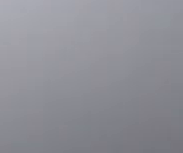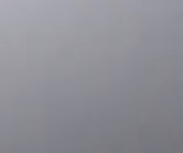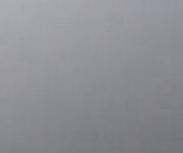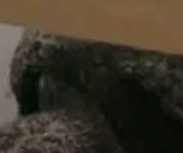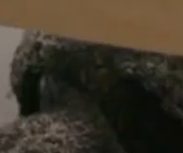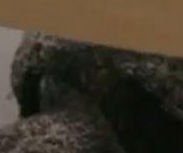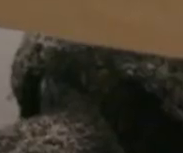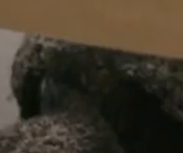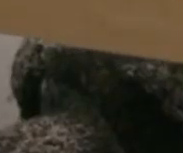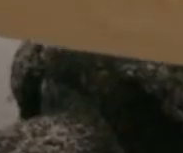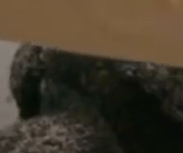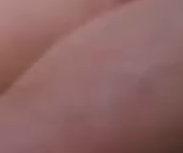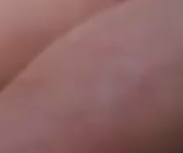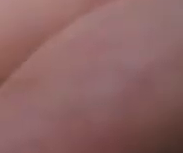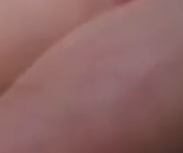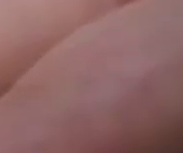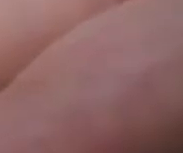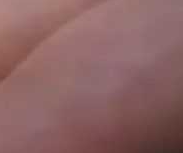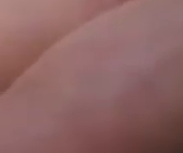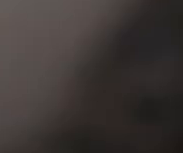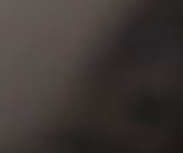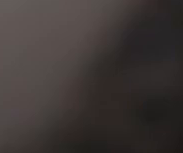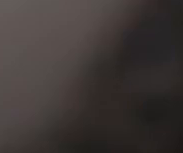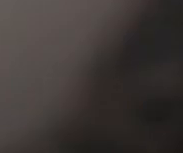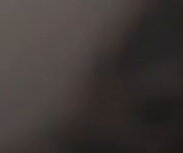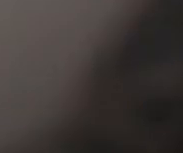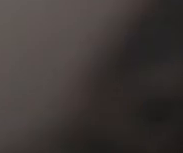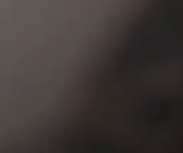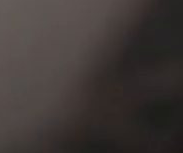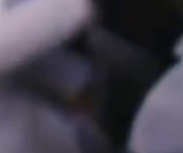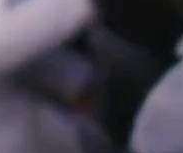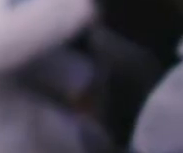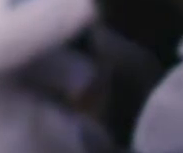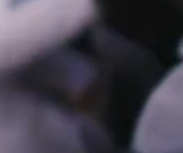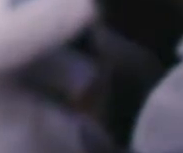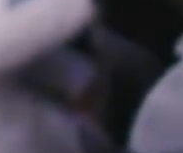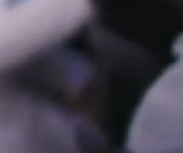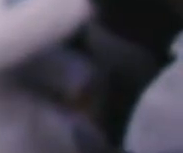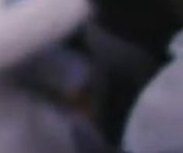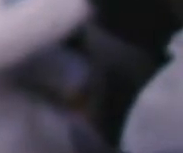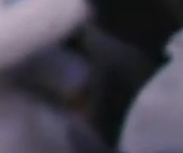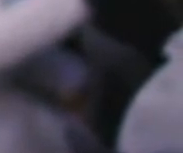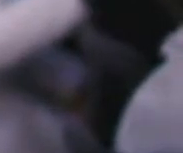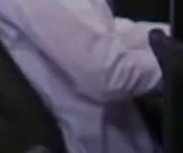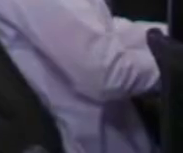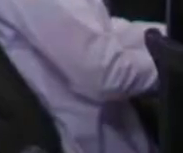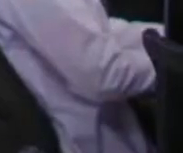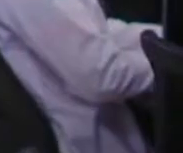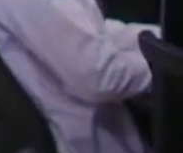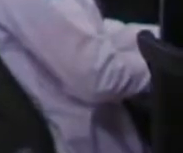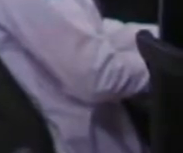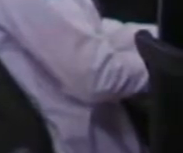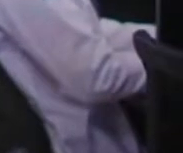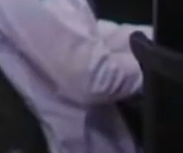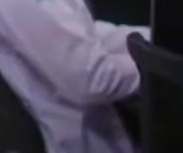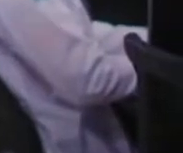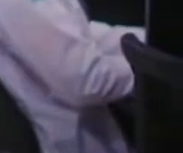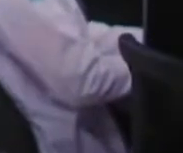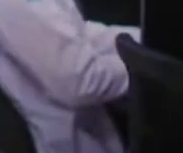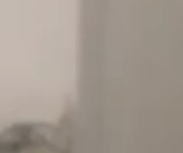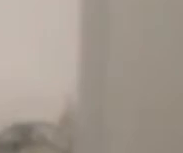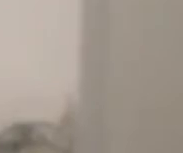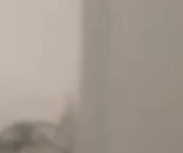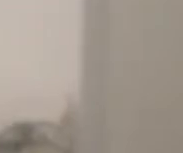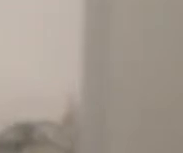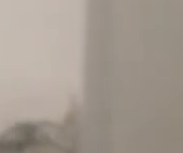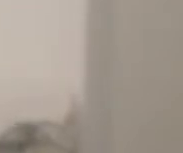come saludable y mantén tus niveles de glucosa entre 80 y 130. Si necesitas ayuda, llámanos. La familia IMSS está para